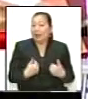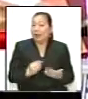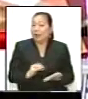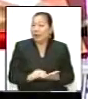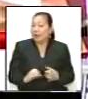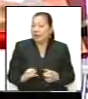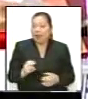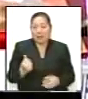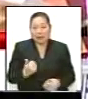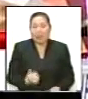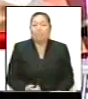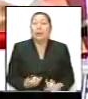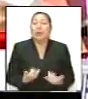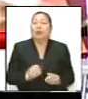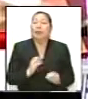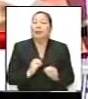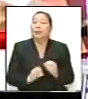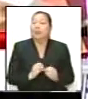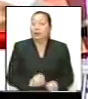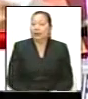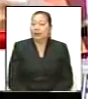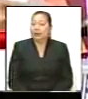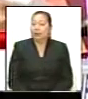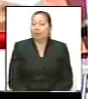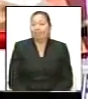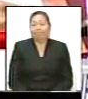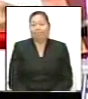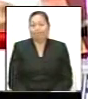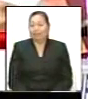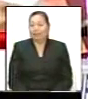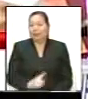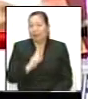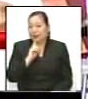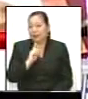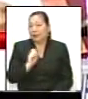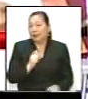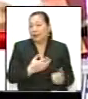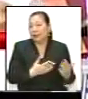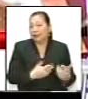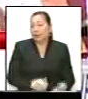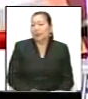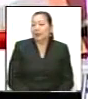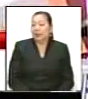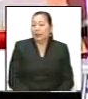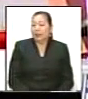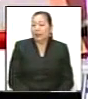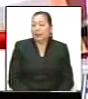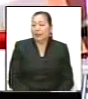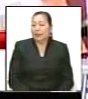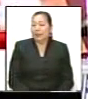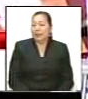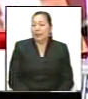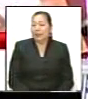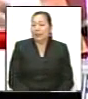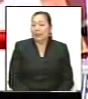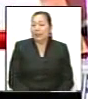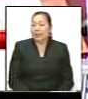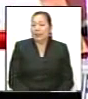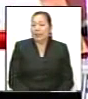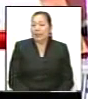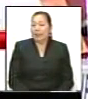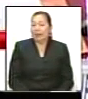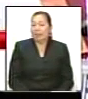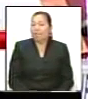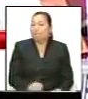acelerar esta reconstrucción que tanto estamos esperando, presidente.